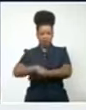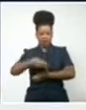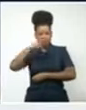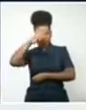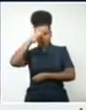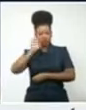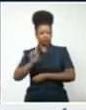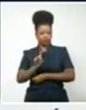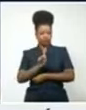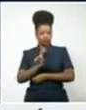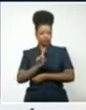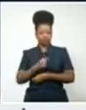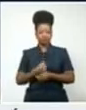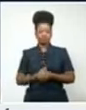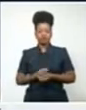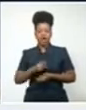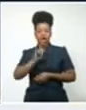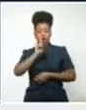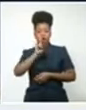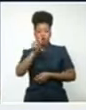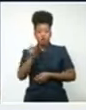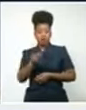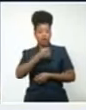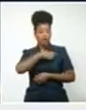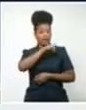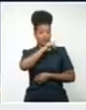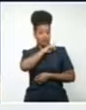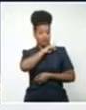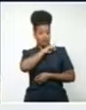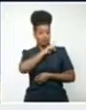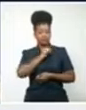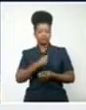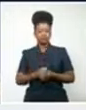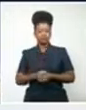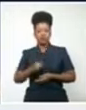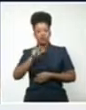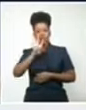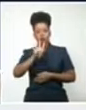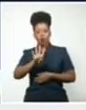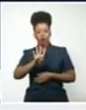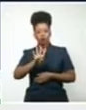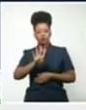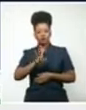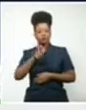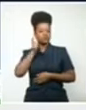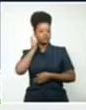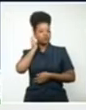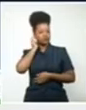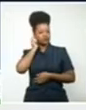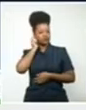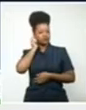De los 9 casos diagnosticados ayer, 4 del sexo femenino,